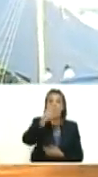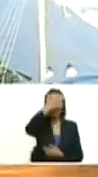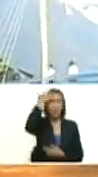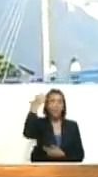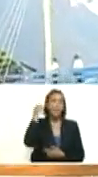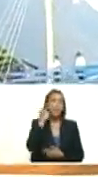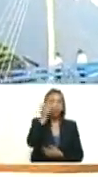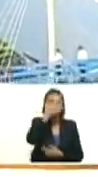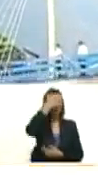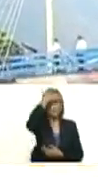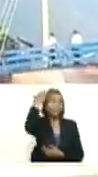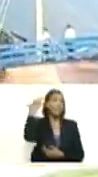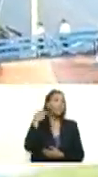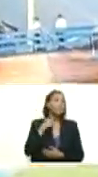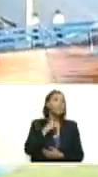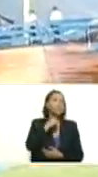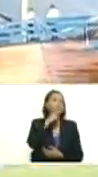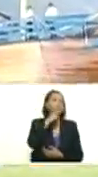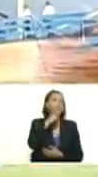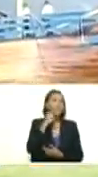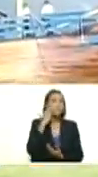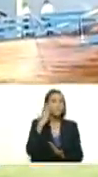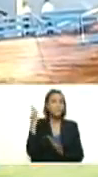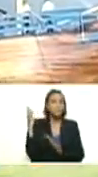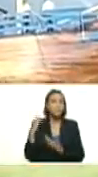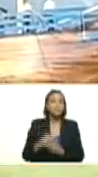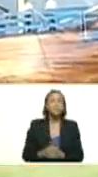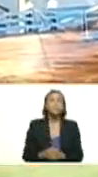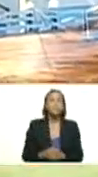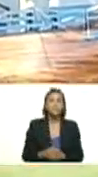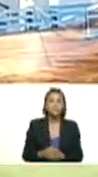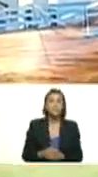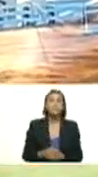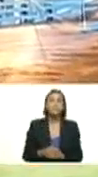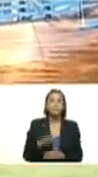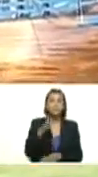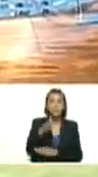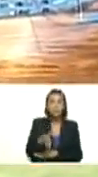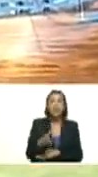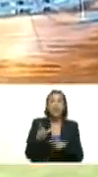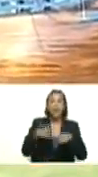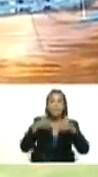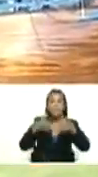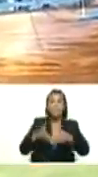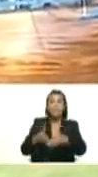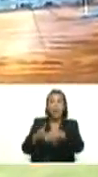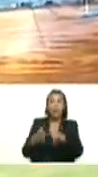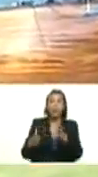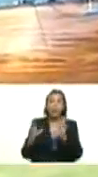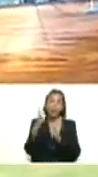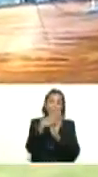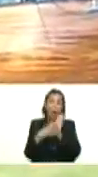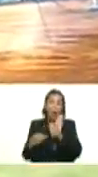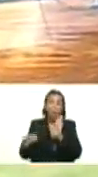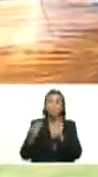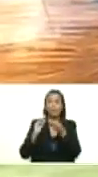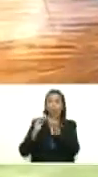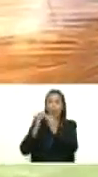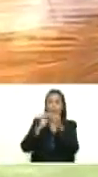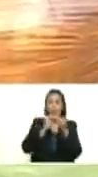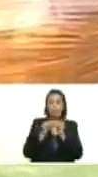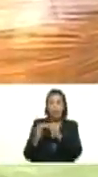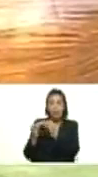Sebastián de Miranda, Francisco de Miranda. Ahí está ese barco, ¿eh? Ha sido